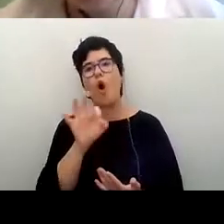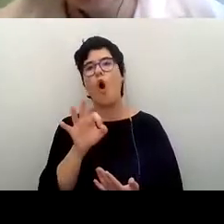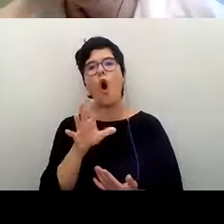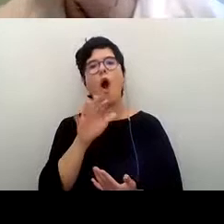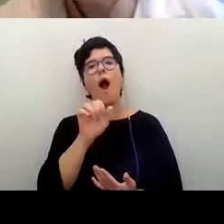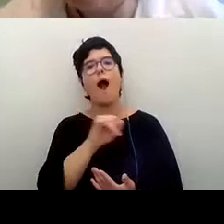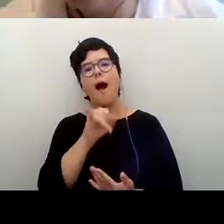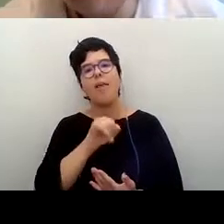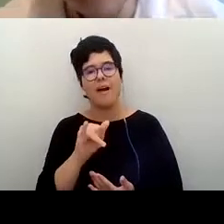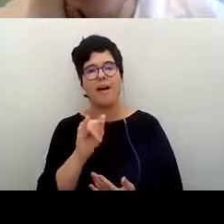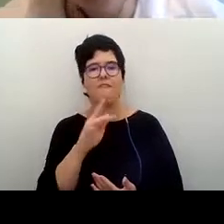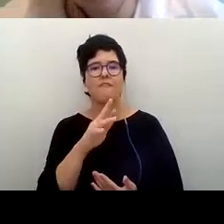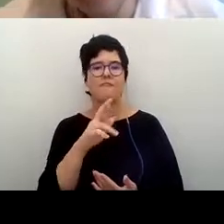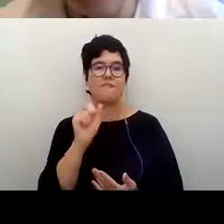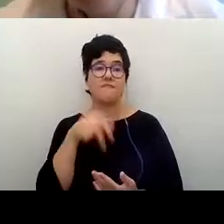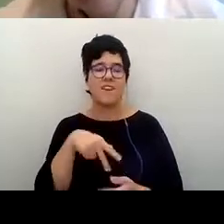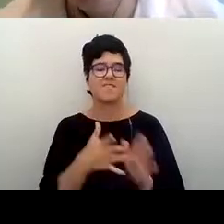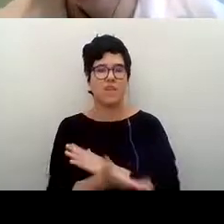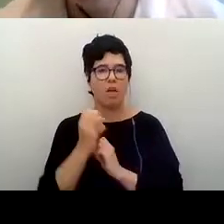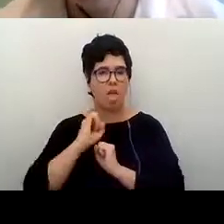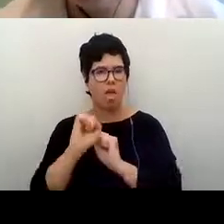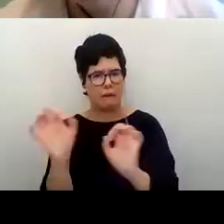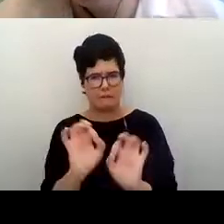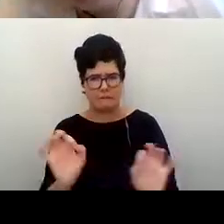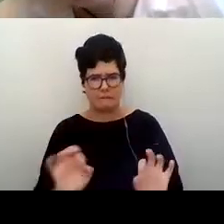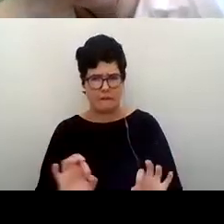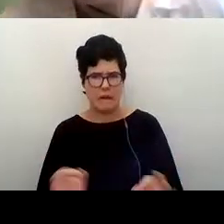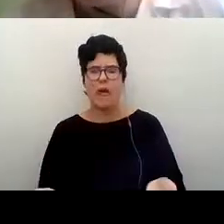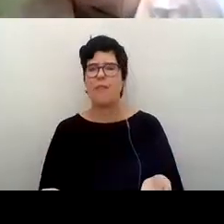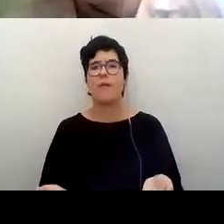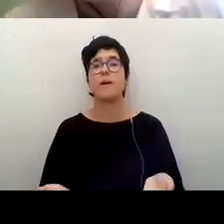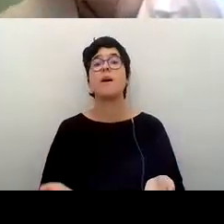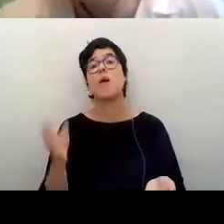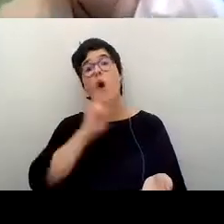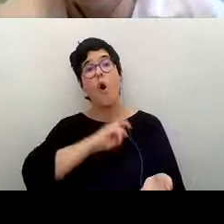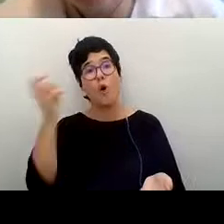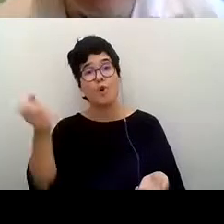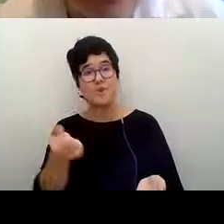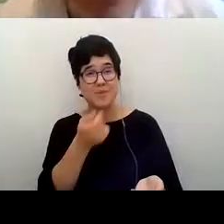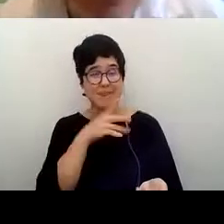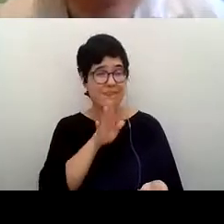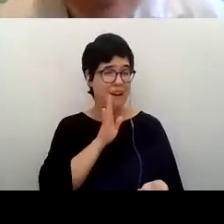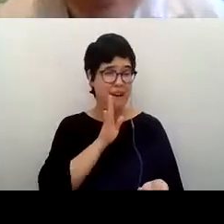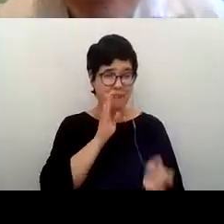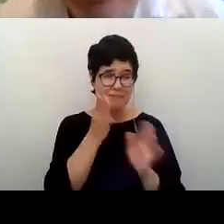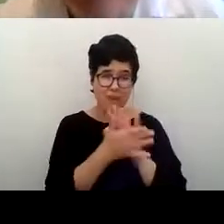generan tolerancia y por lo tanto no nos vamos a encontrar con síndromes de abstinencia que sí tendríamos con cualquiera de los tranquilizantes que